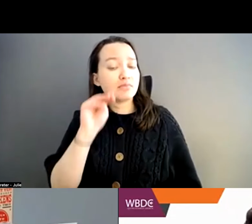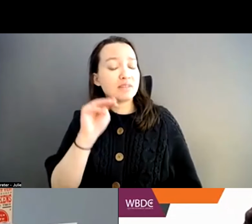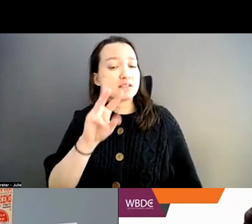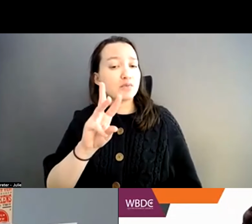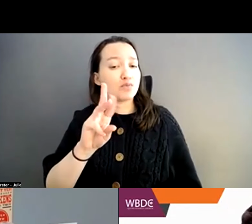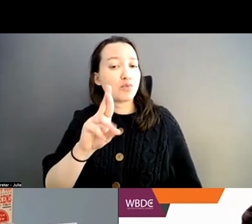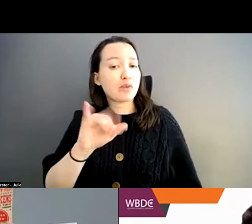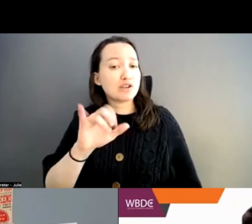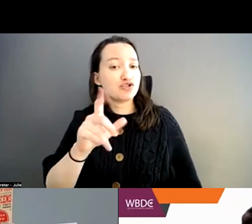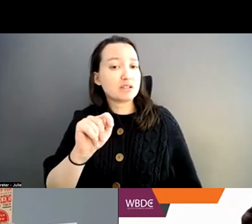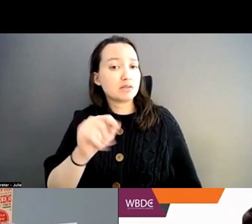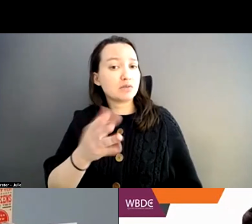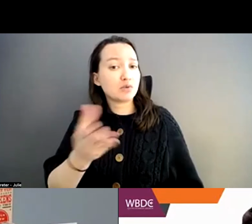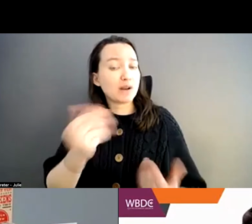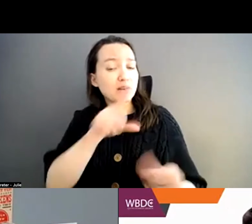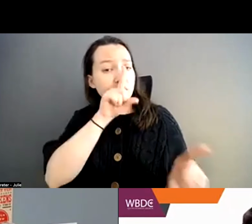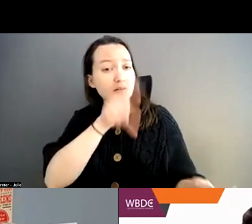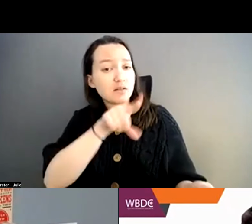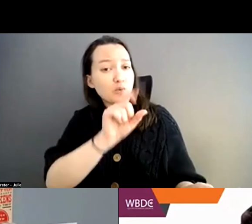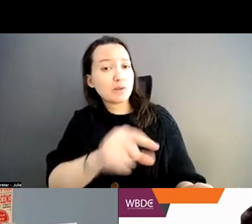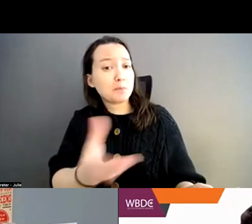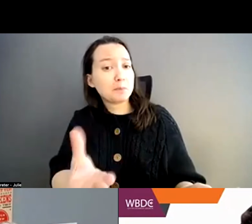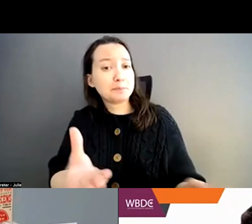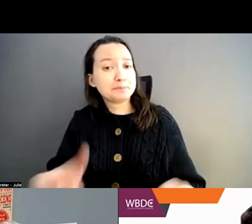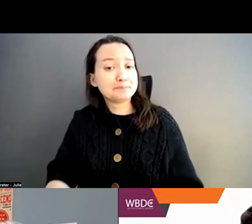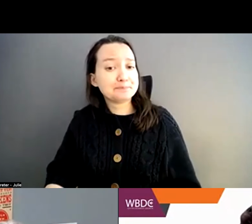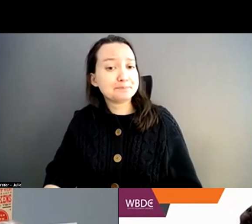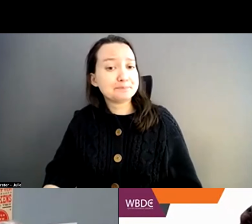Ahora, si quieren hacer alguna pregunta,